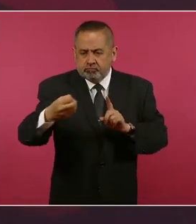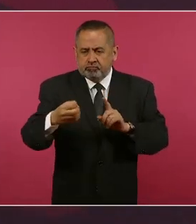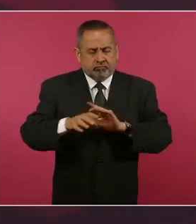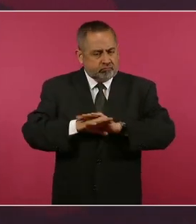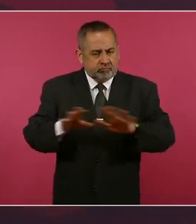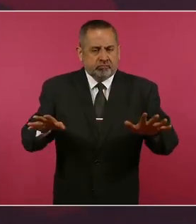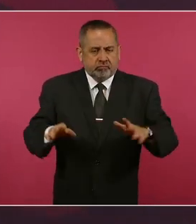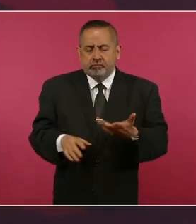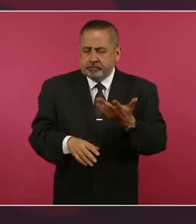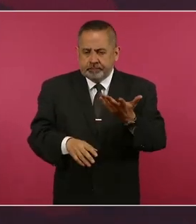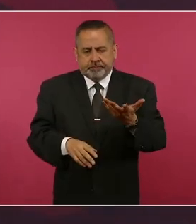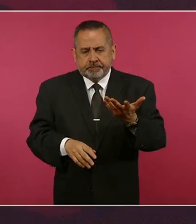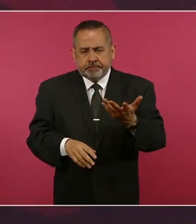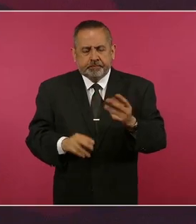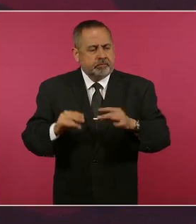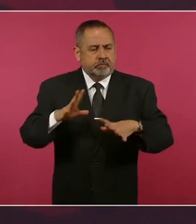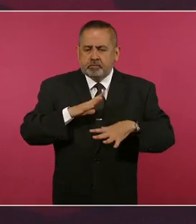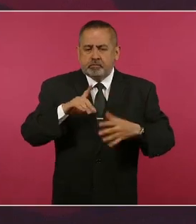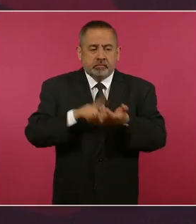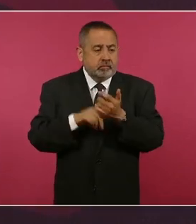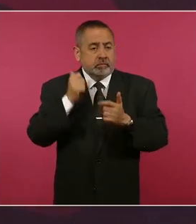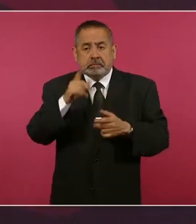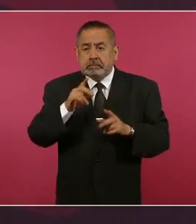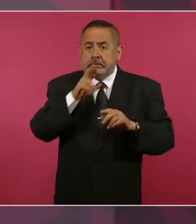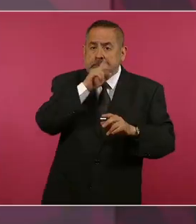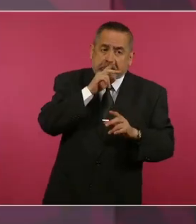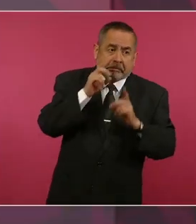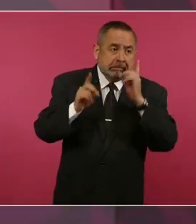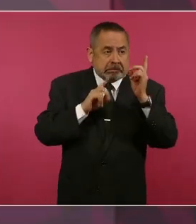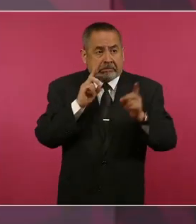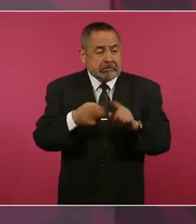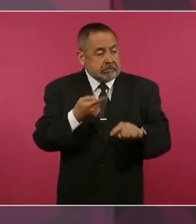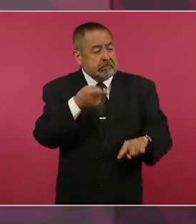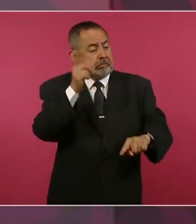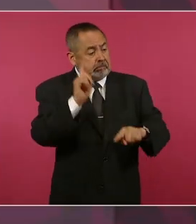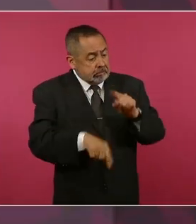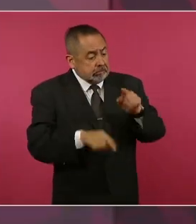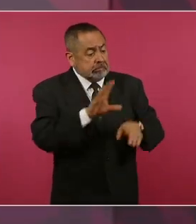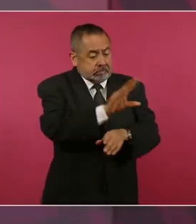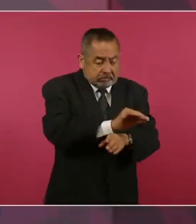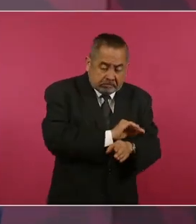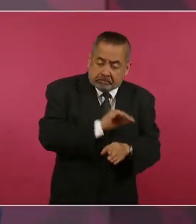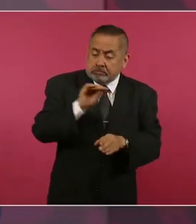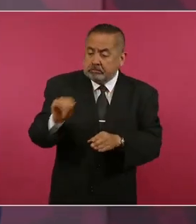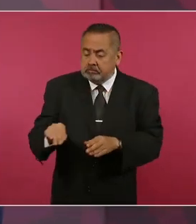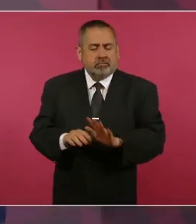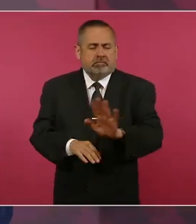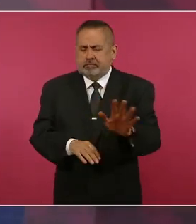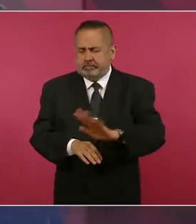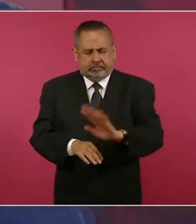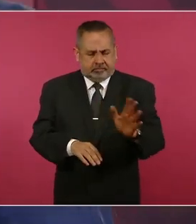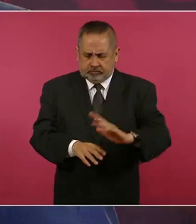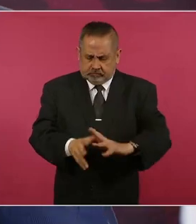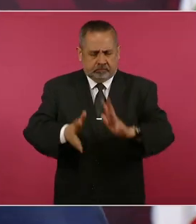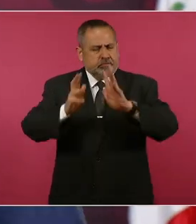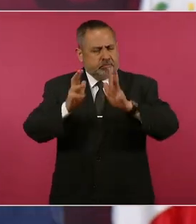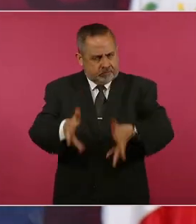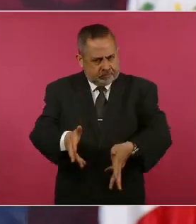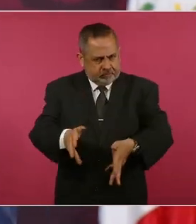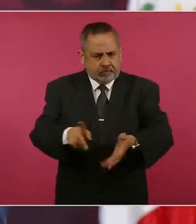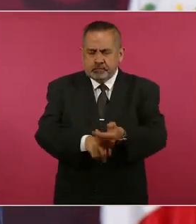no hay nada que temer en cuanto a la cantidad